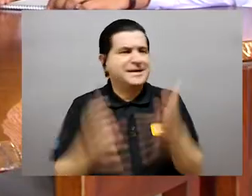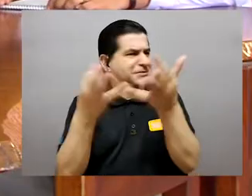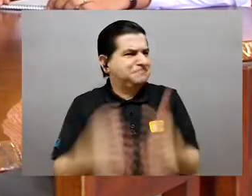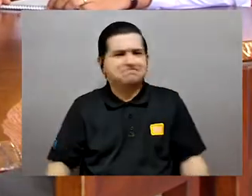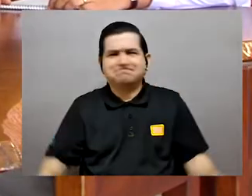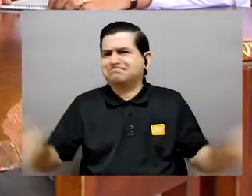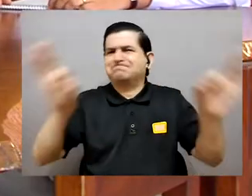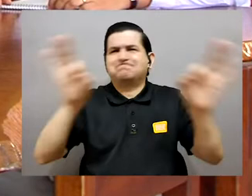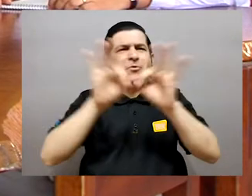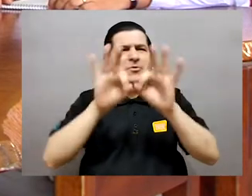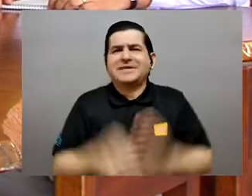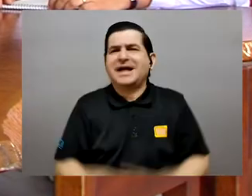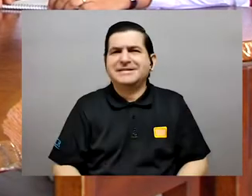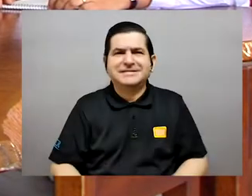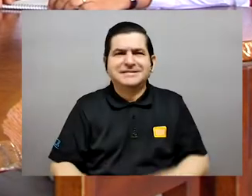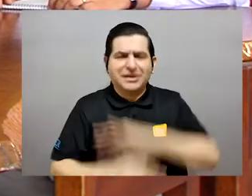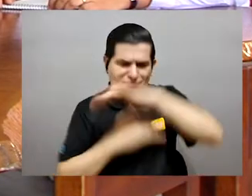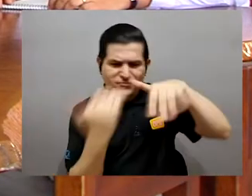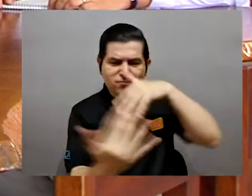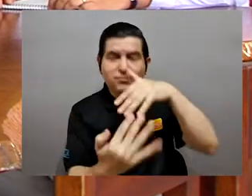comienzo a ver que